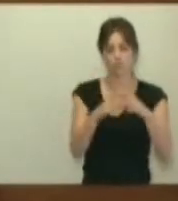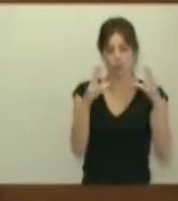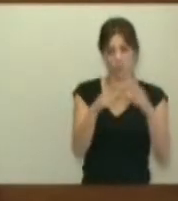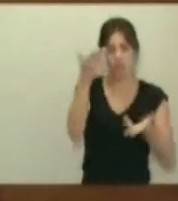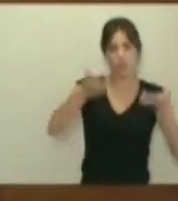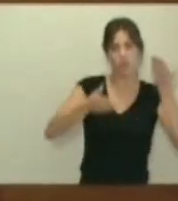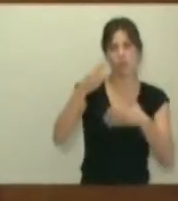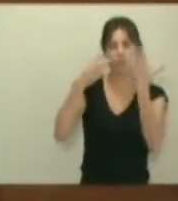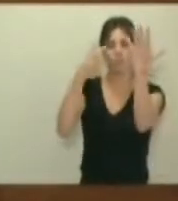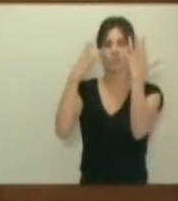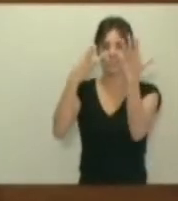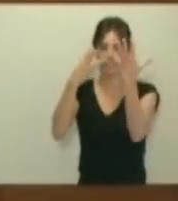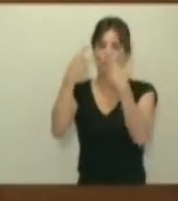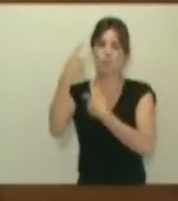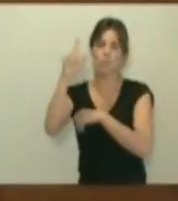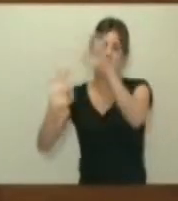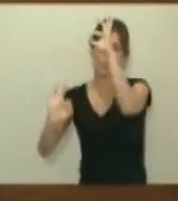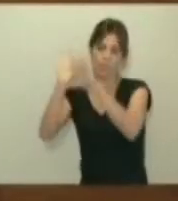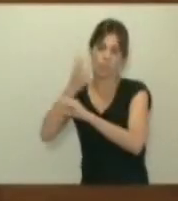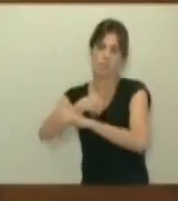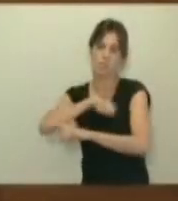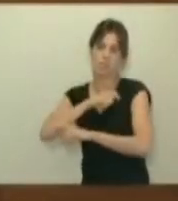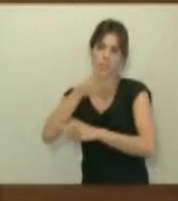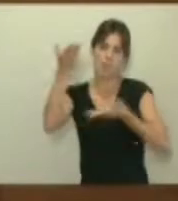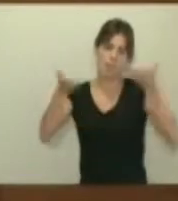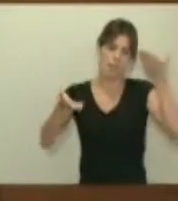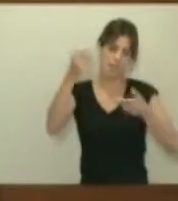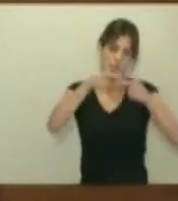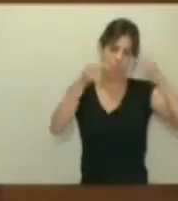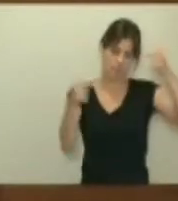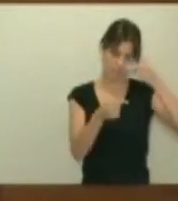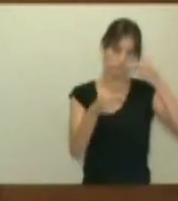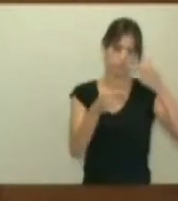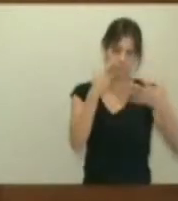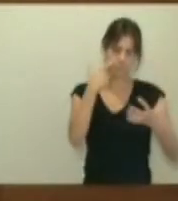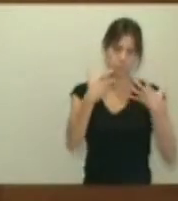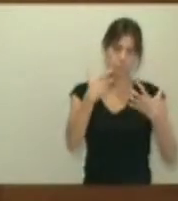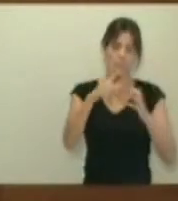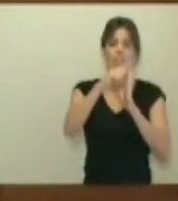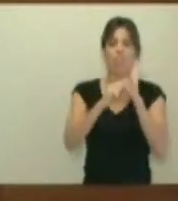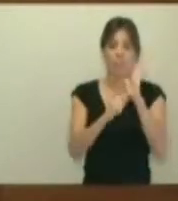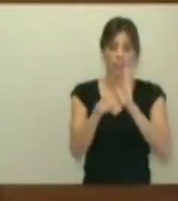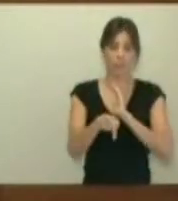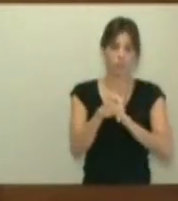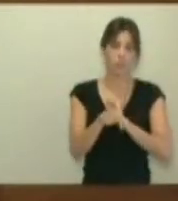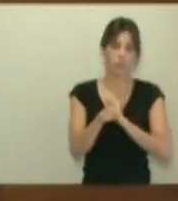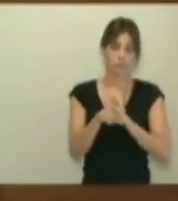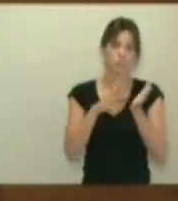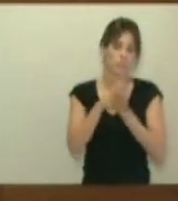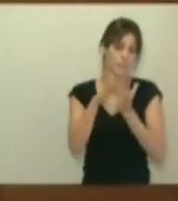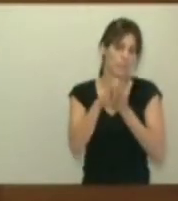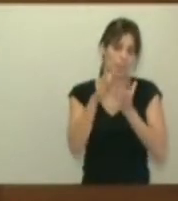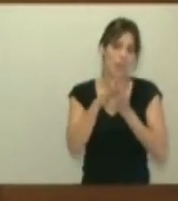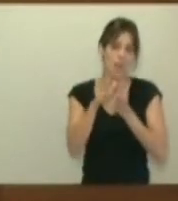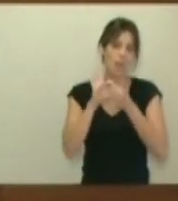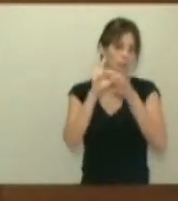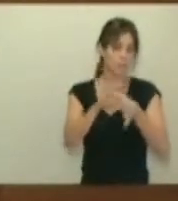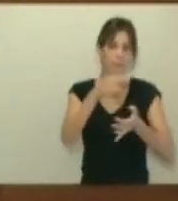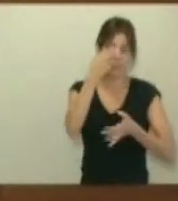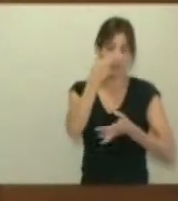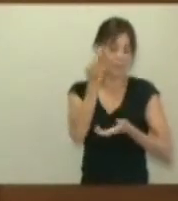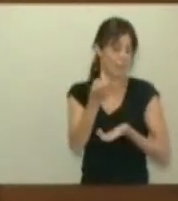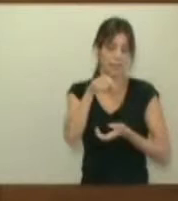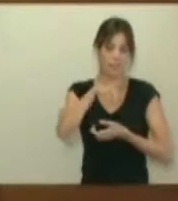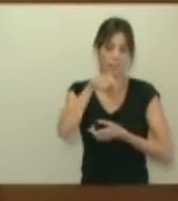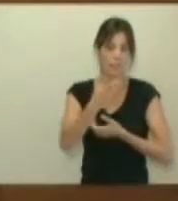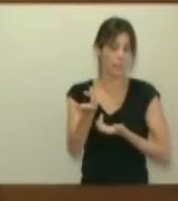81% del resto de España. Estos datos e interés por parte de la Administración contrastan con el